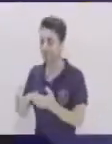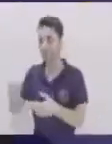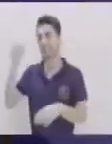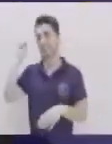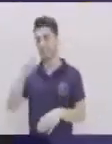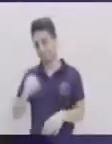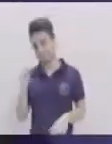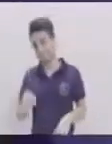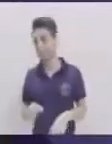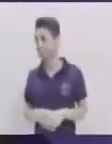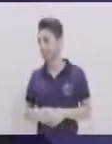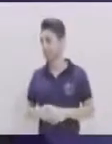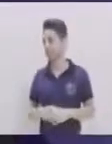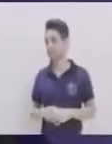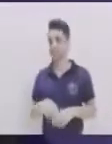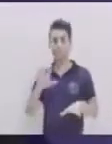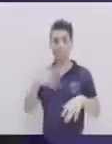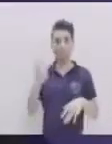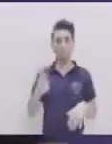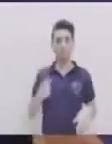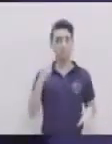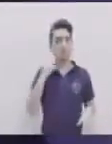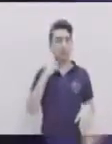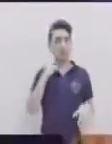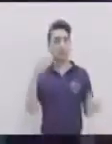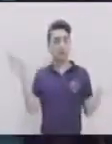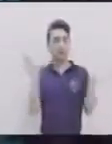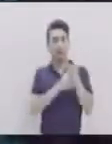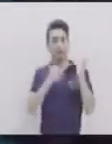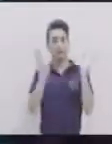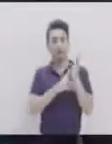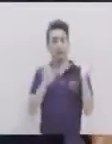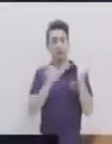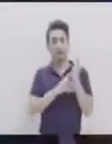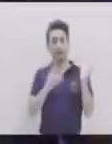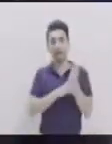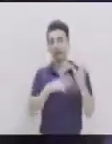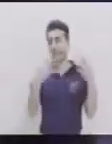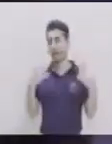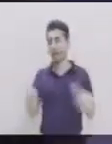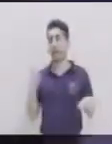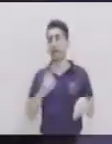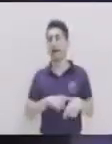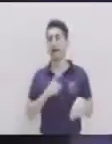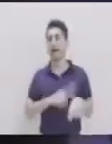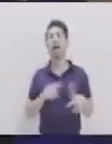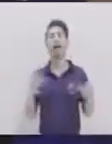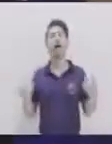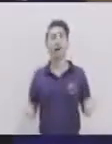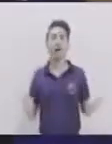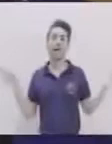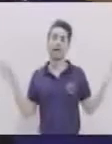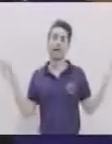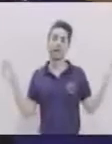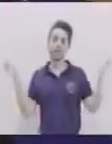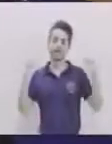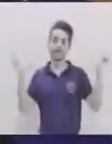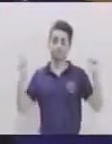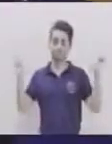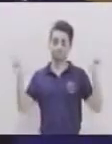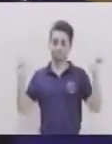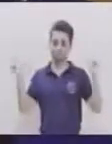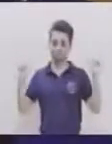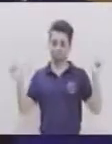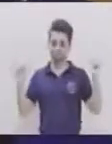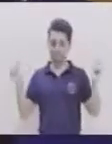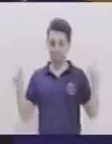maestra. De repente, ¡ring!, sonó. Era la hora de recreo y Joselito no